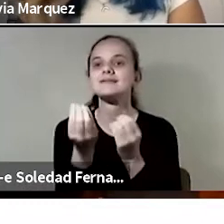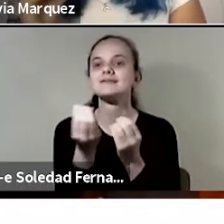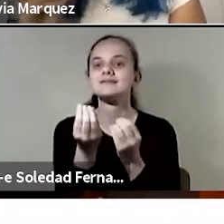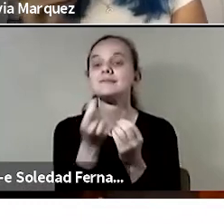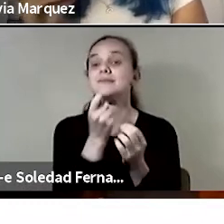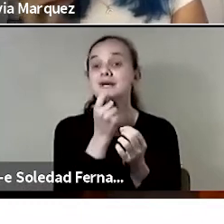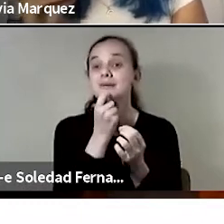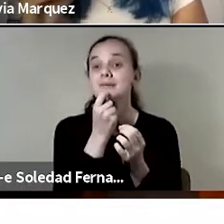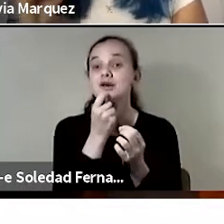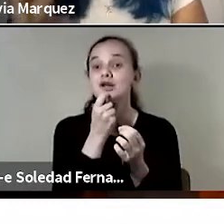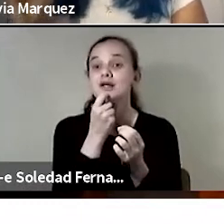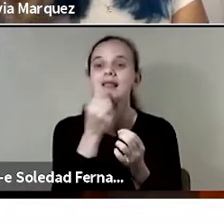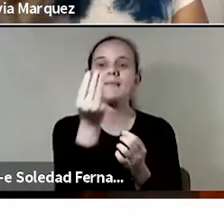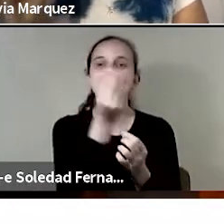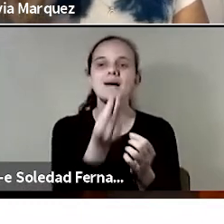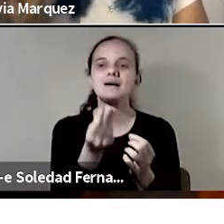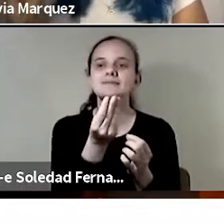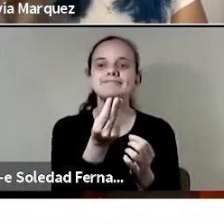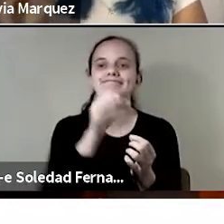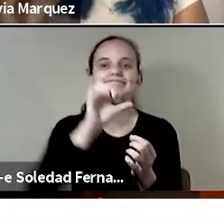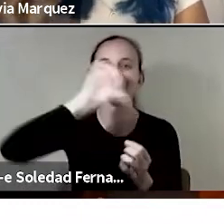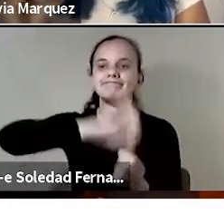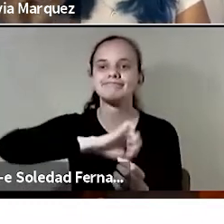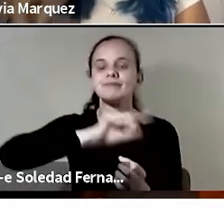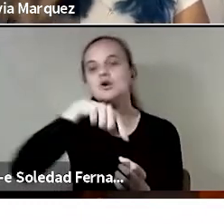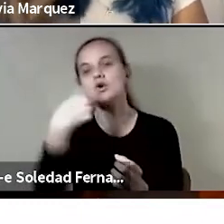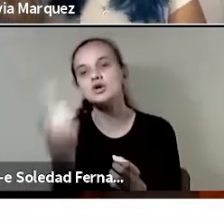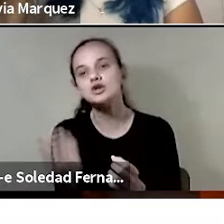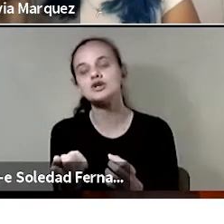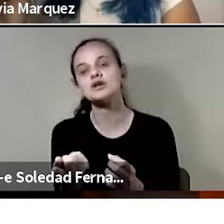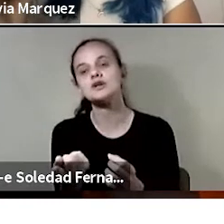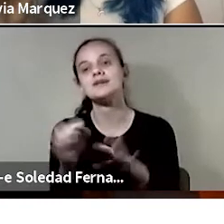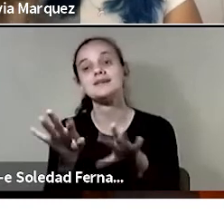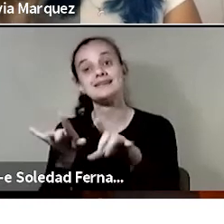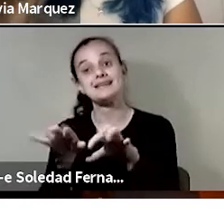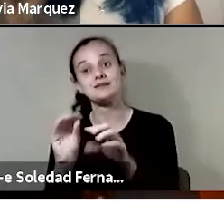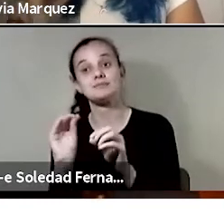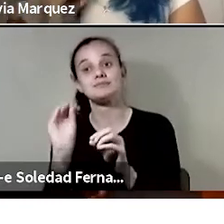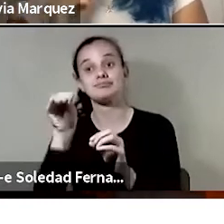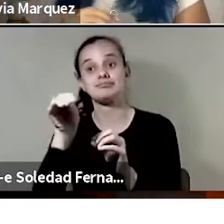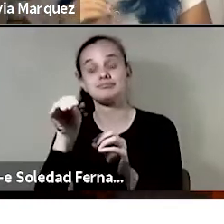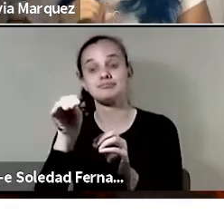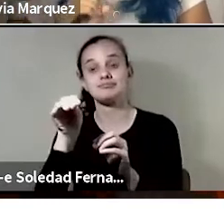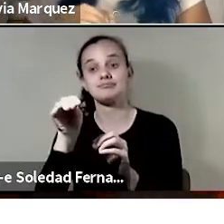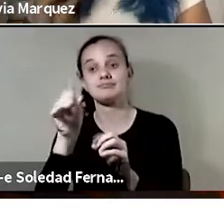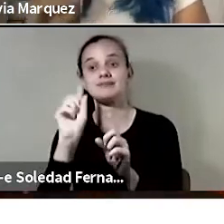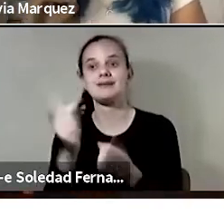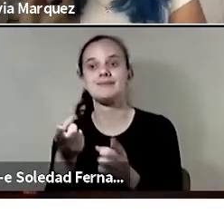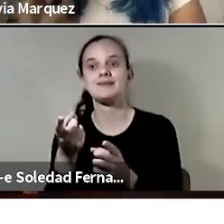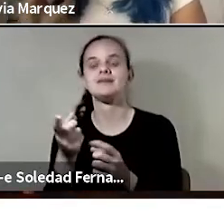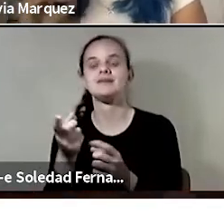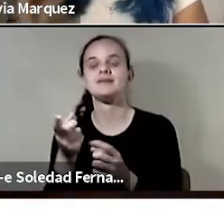que aparece cuando la imagen no se carga en la web. El texto alternativo es